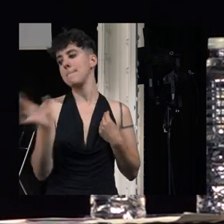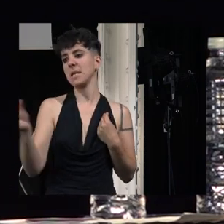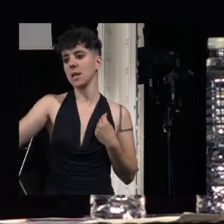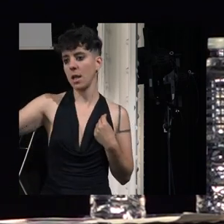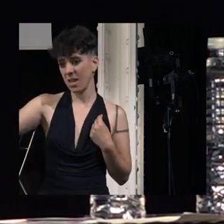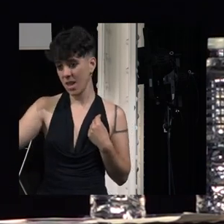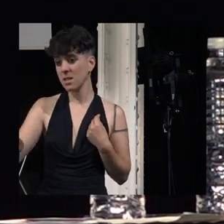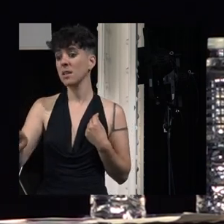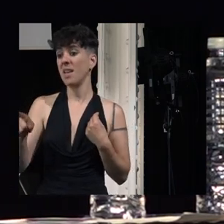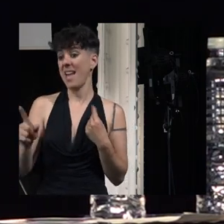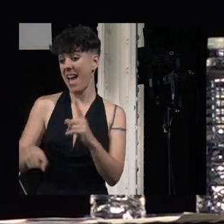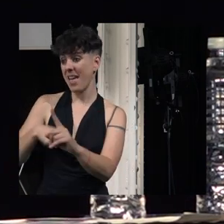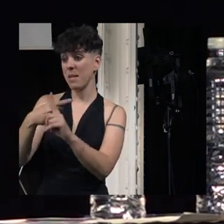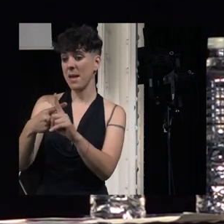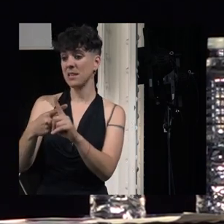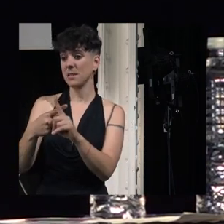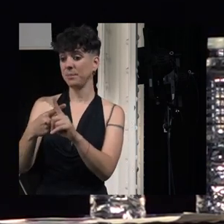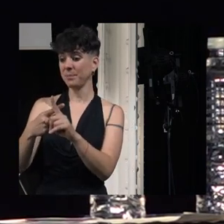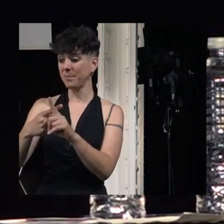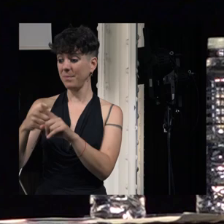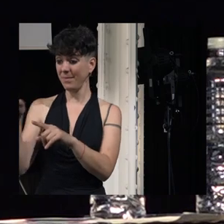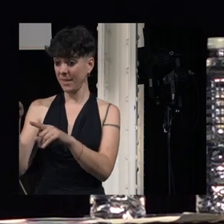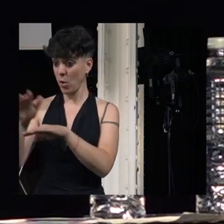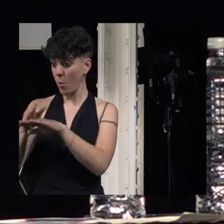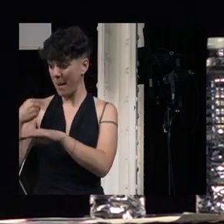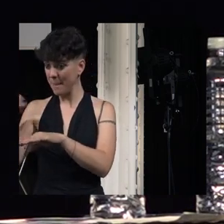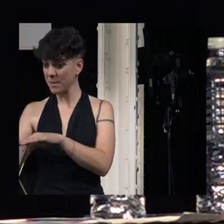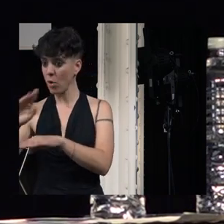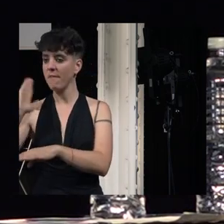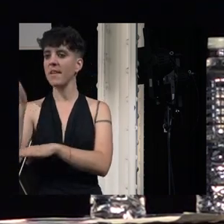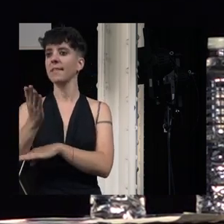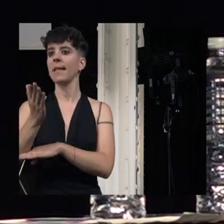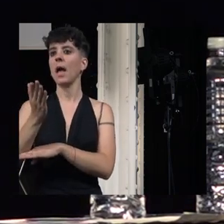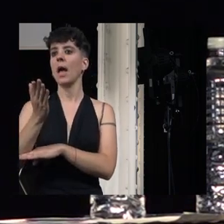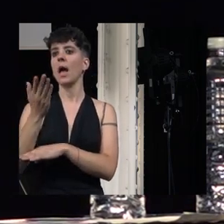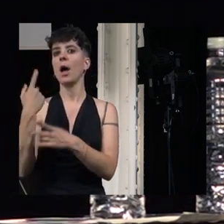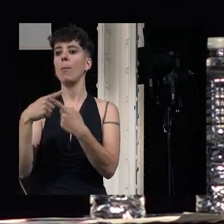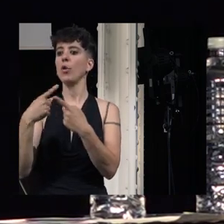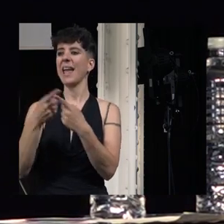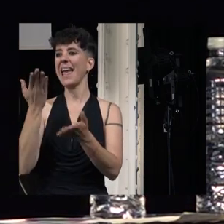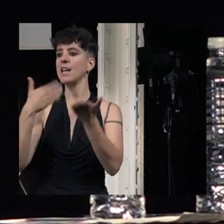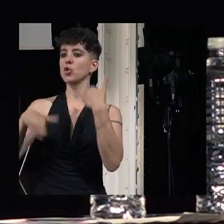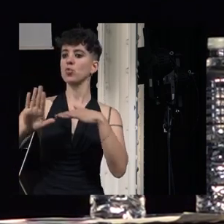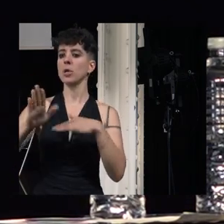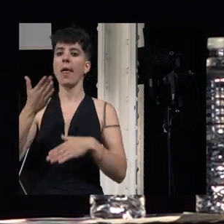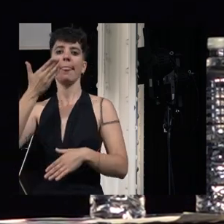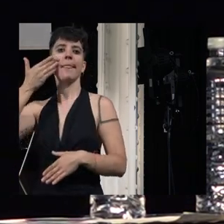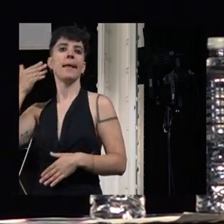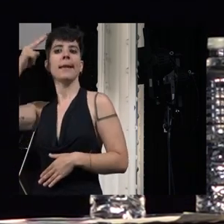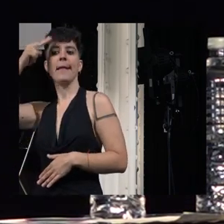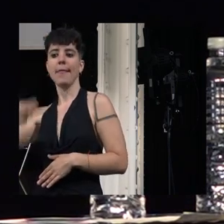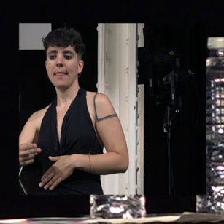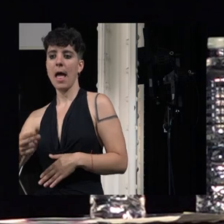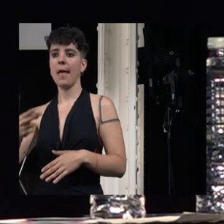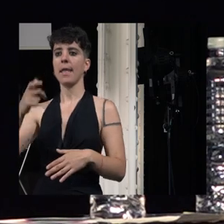Y están también perjudicando en nombre de la dignidad contra la mercantilización de los